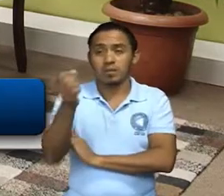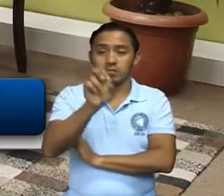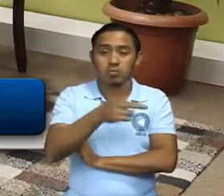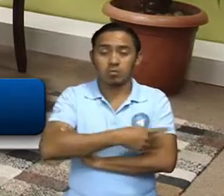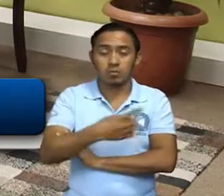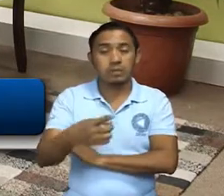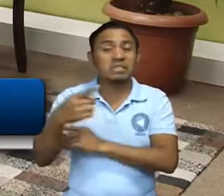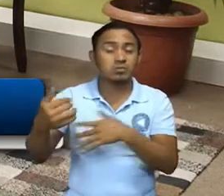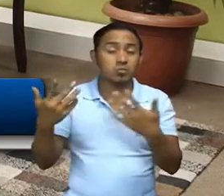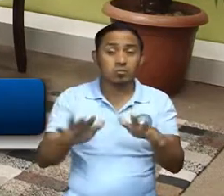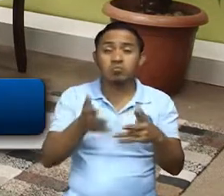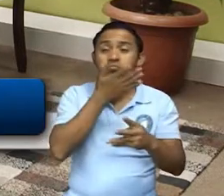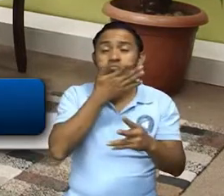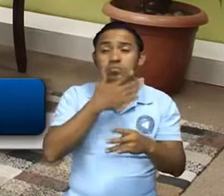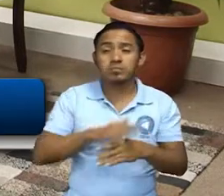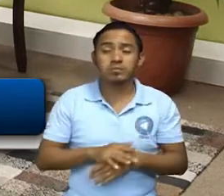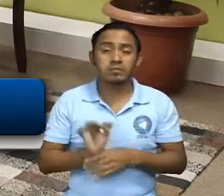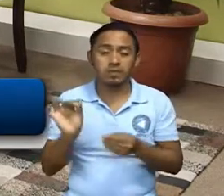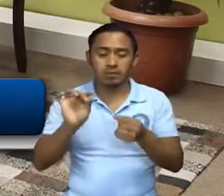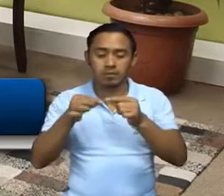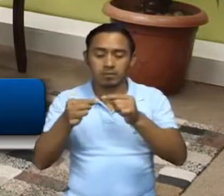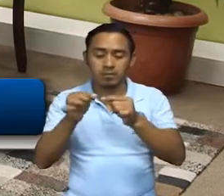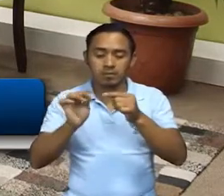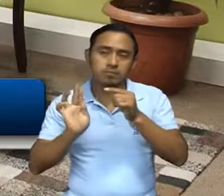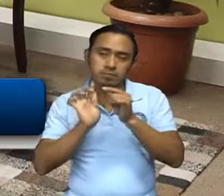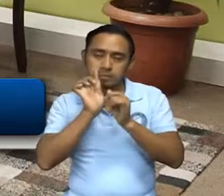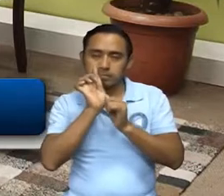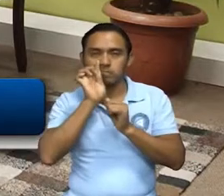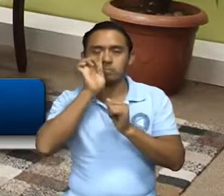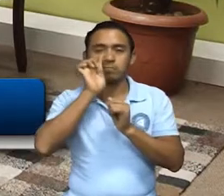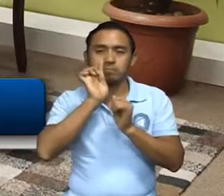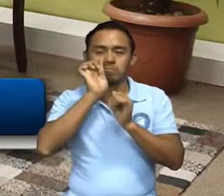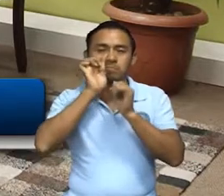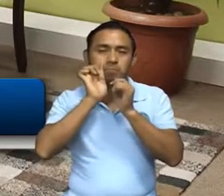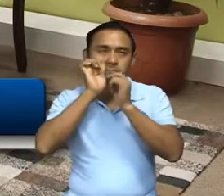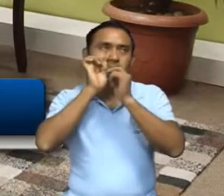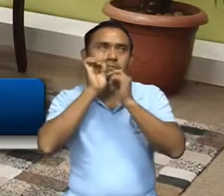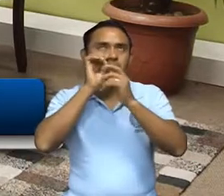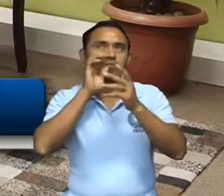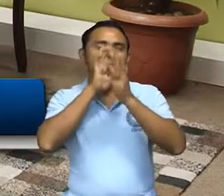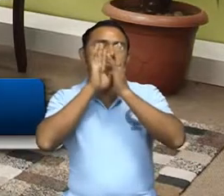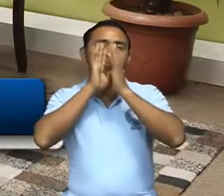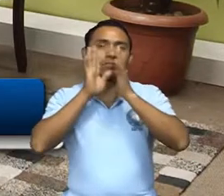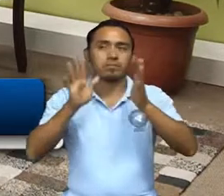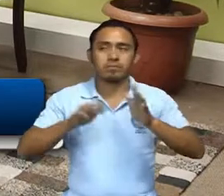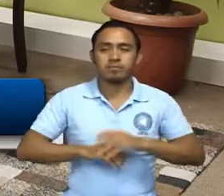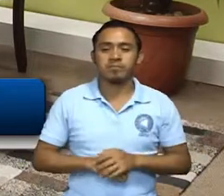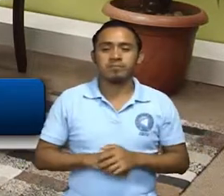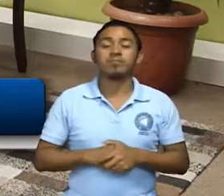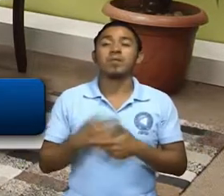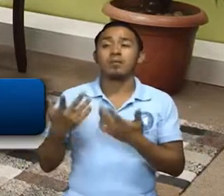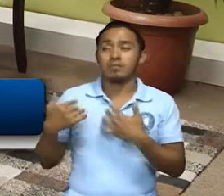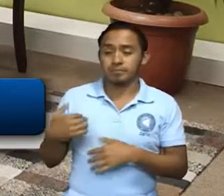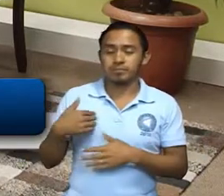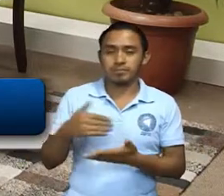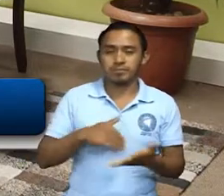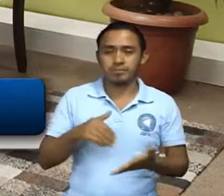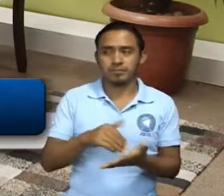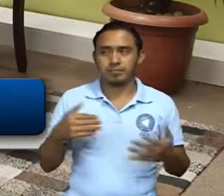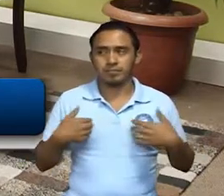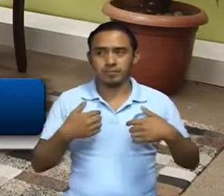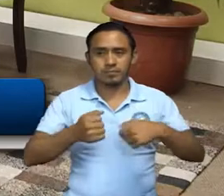me imagino, la hemorragia. Pero lo más común, por ejemplo, nosotros que estamos en un centro de salud que es un área primaria, ¿ya? Nosotros